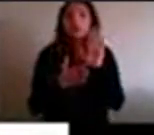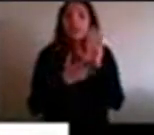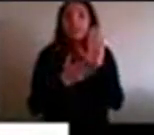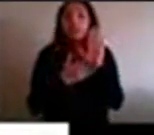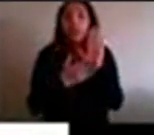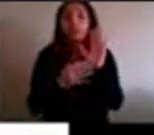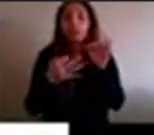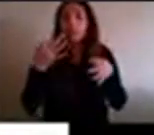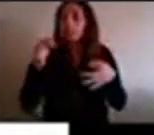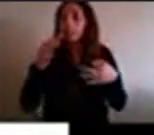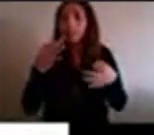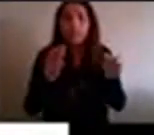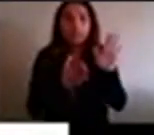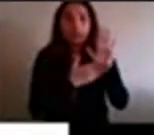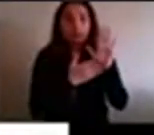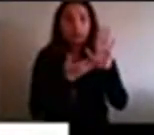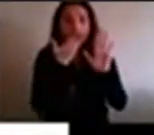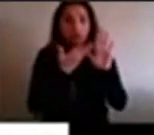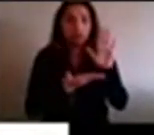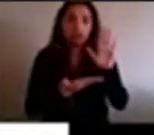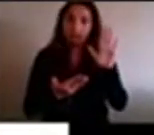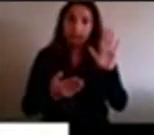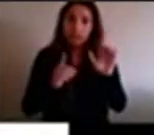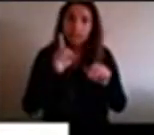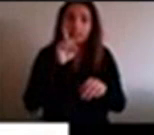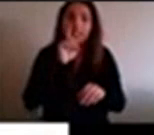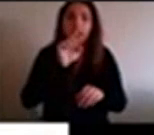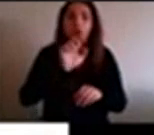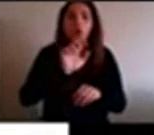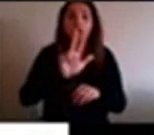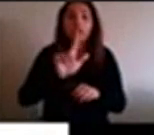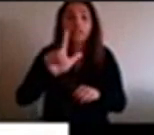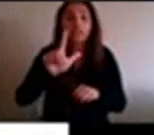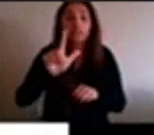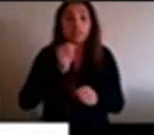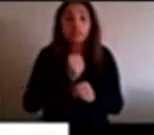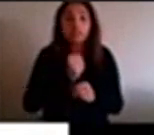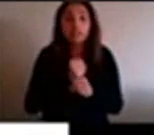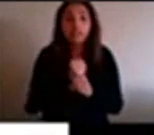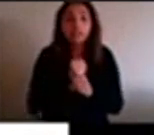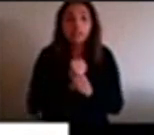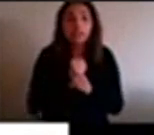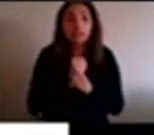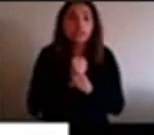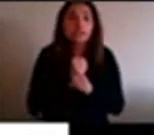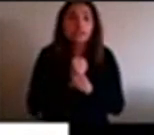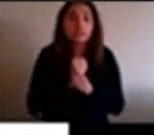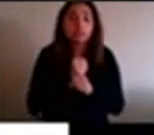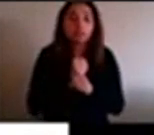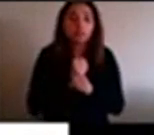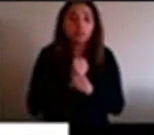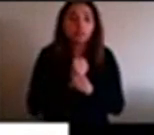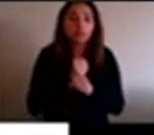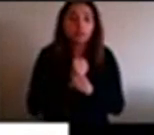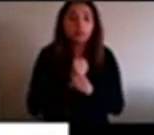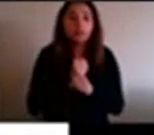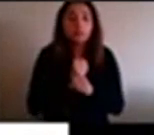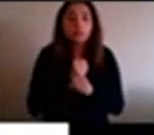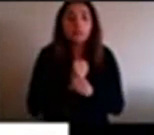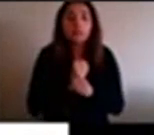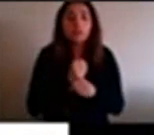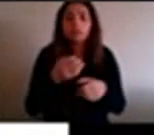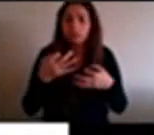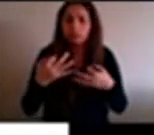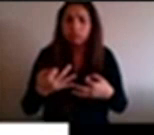empresa tiene 87 vinculados. Por ese número que se le certificó en el ministerio, se acoge